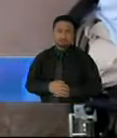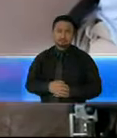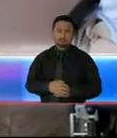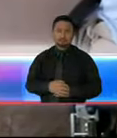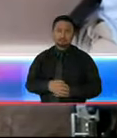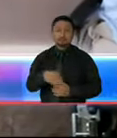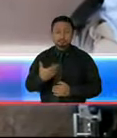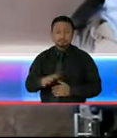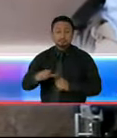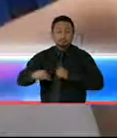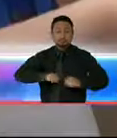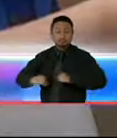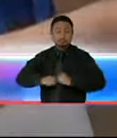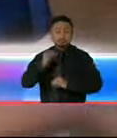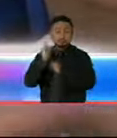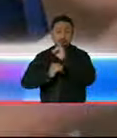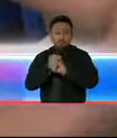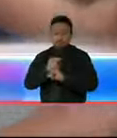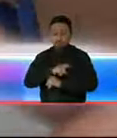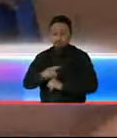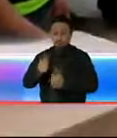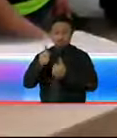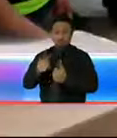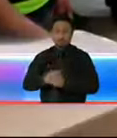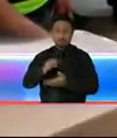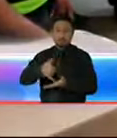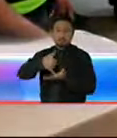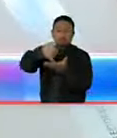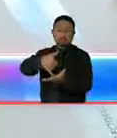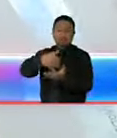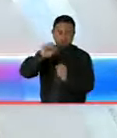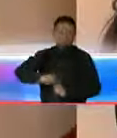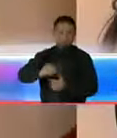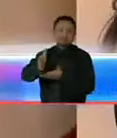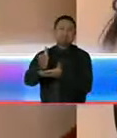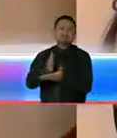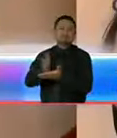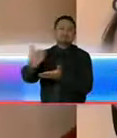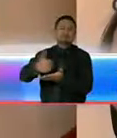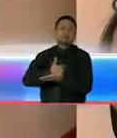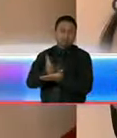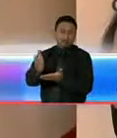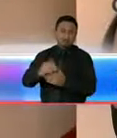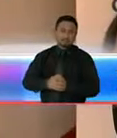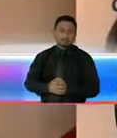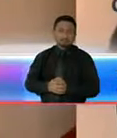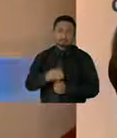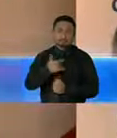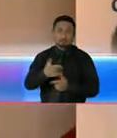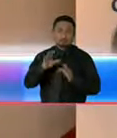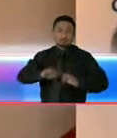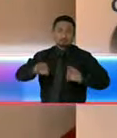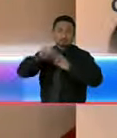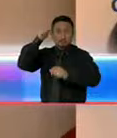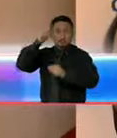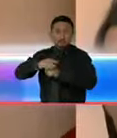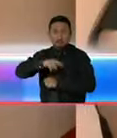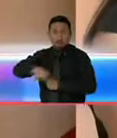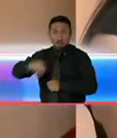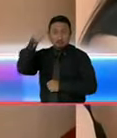Acciones que han sido reconocidas a nivel internacional con el Premio a la Accesibilidad. Yo quiero también recordar que esta